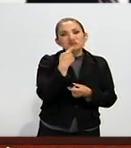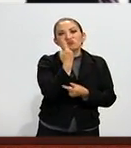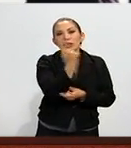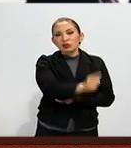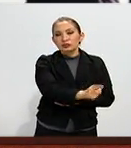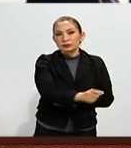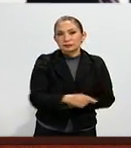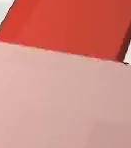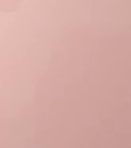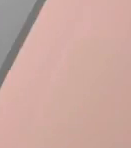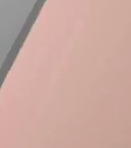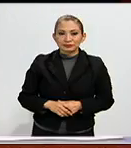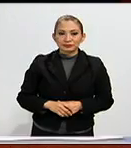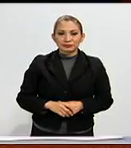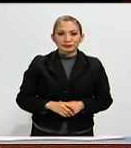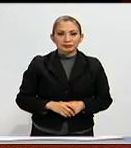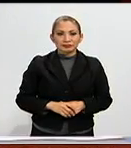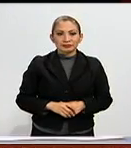denuncia.